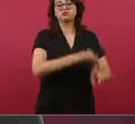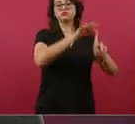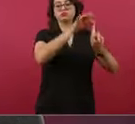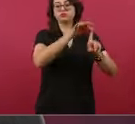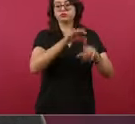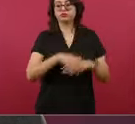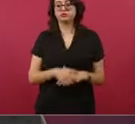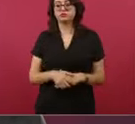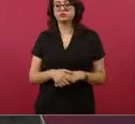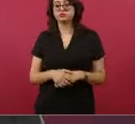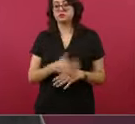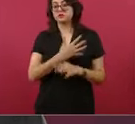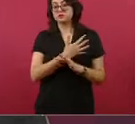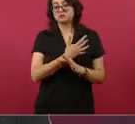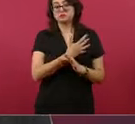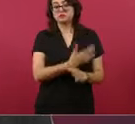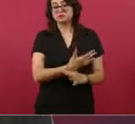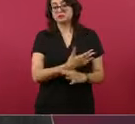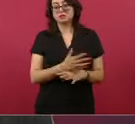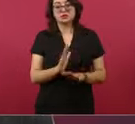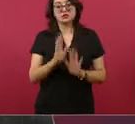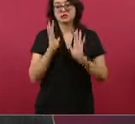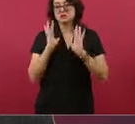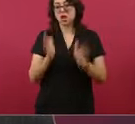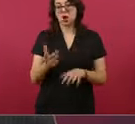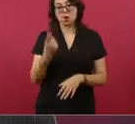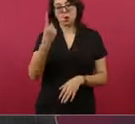abiertamente hablan de elegir a candidato.